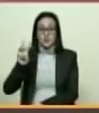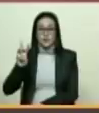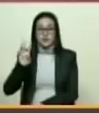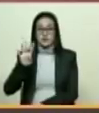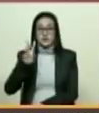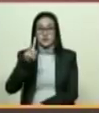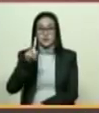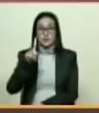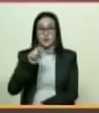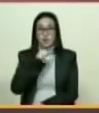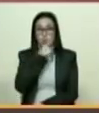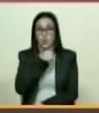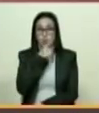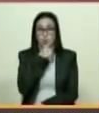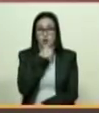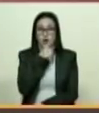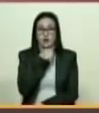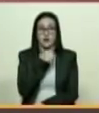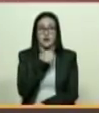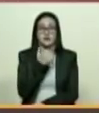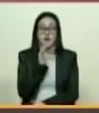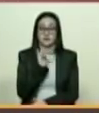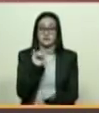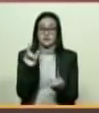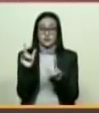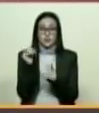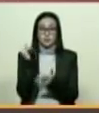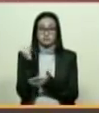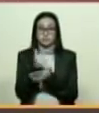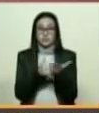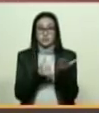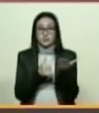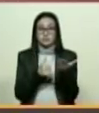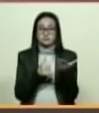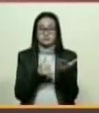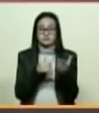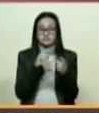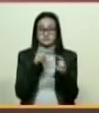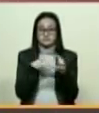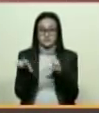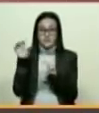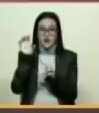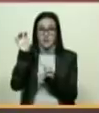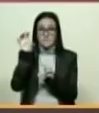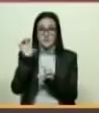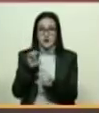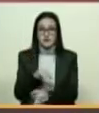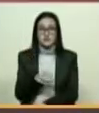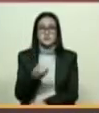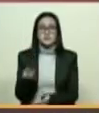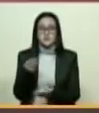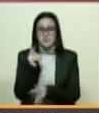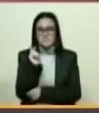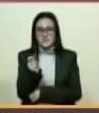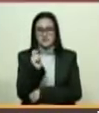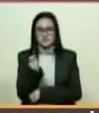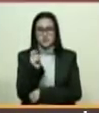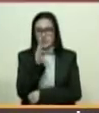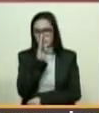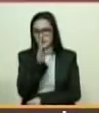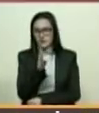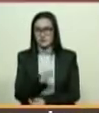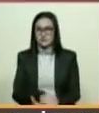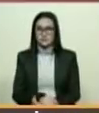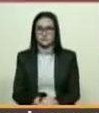503.541 abuelas y abuelos han sido registrados a través del carnet de la patria para recibir su pensión